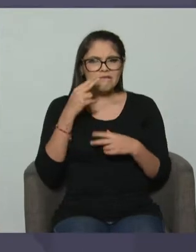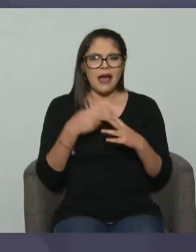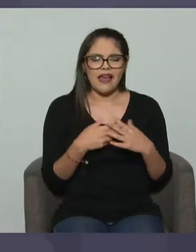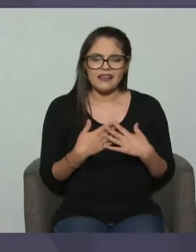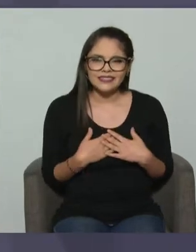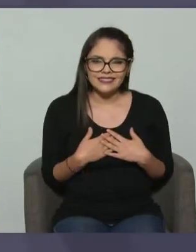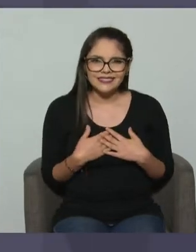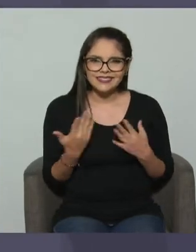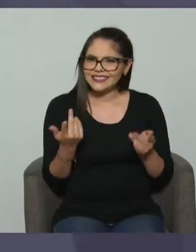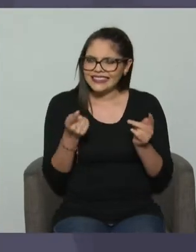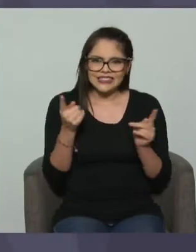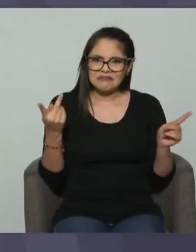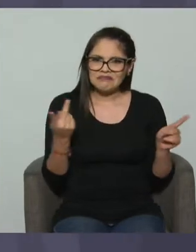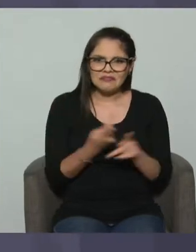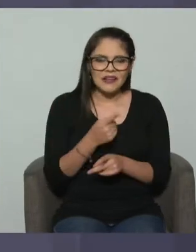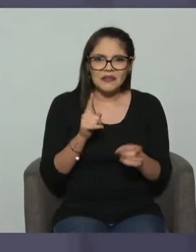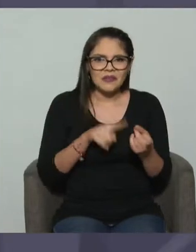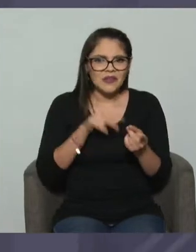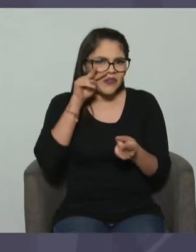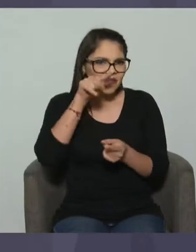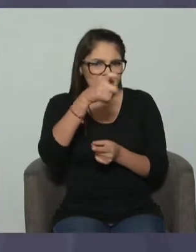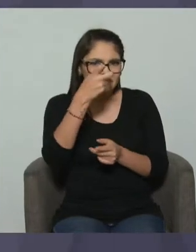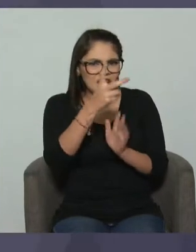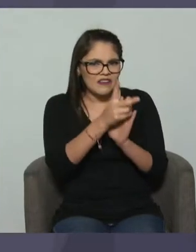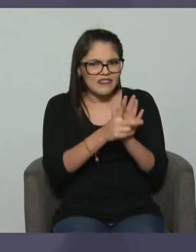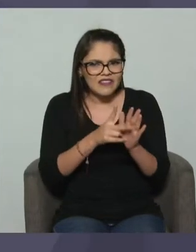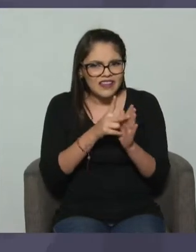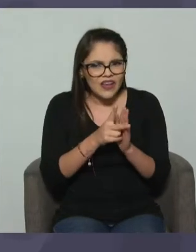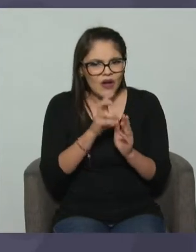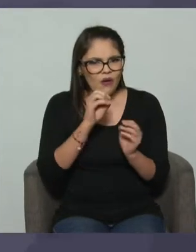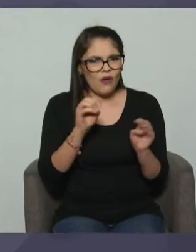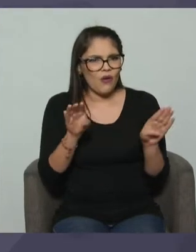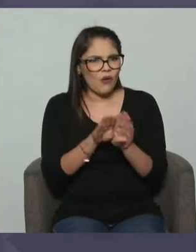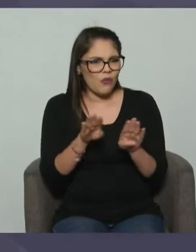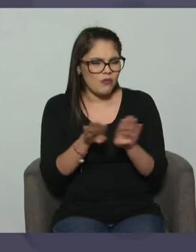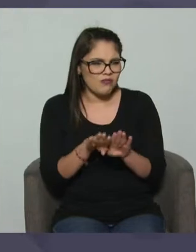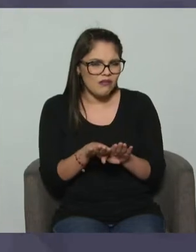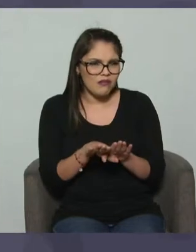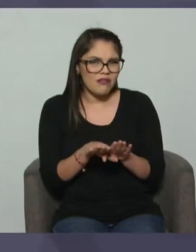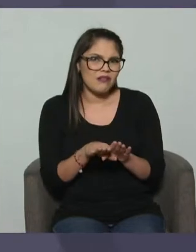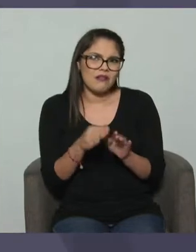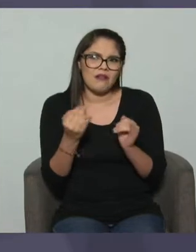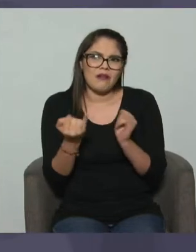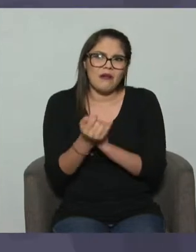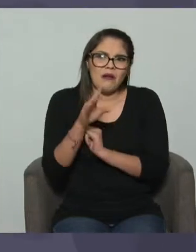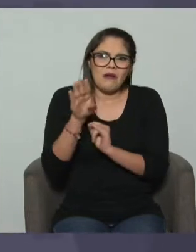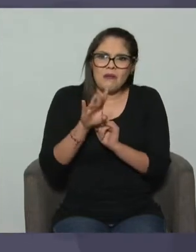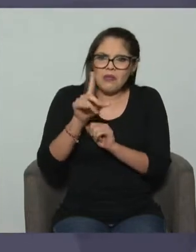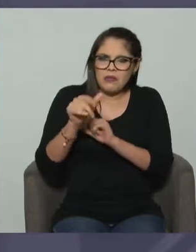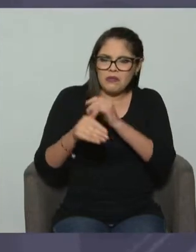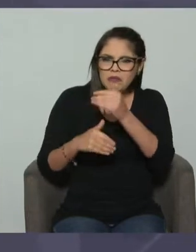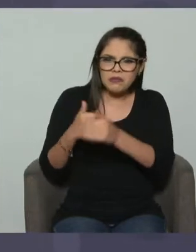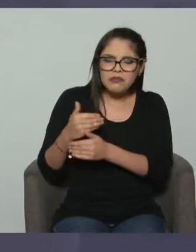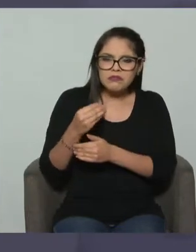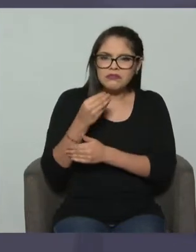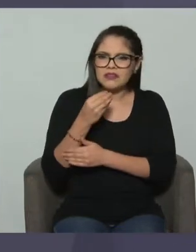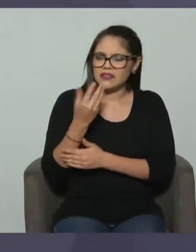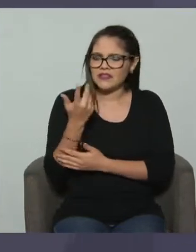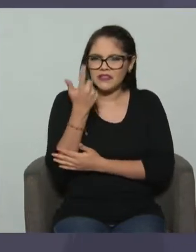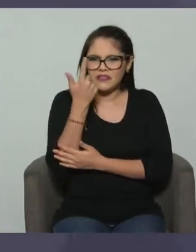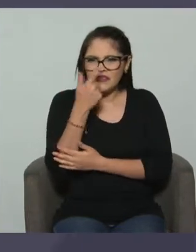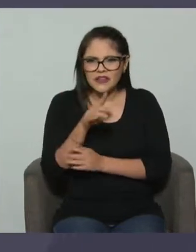mejor futuro, este próspero futuro como sociedad. Sí, anteriormente en el bloque que tuvimos antes de ti, hablábamos